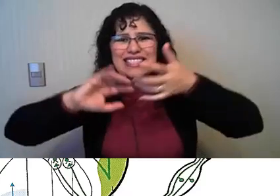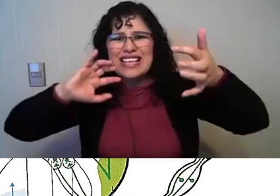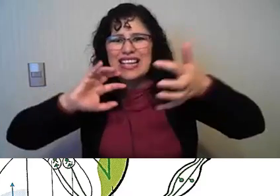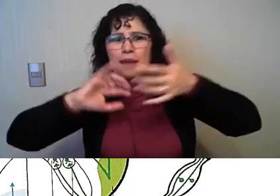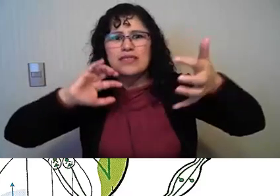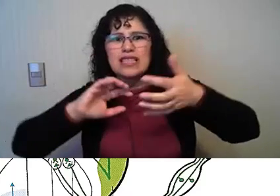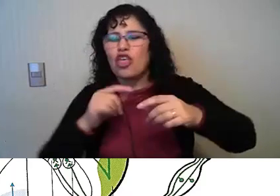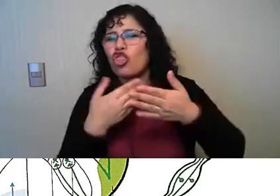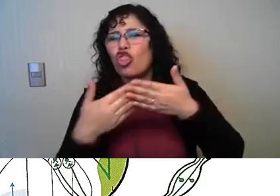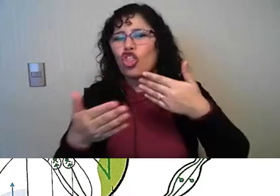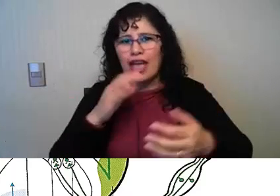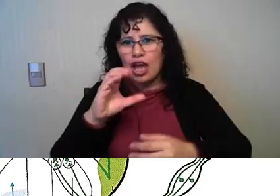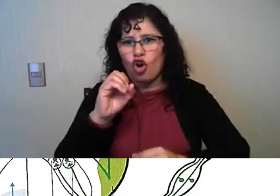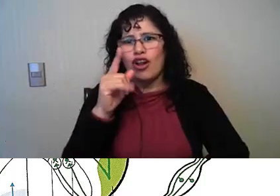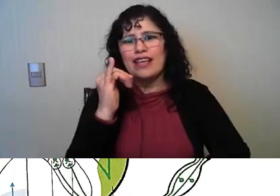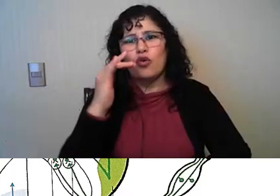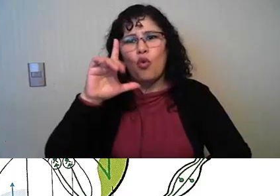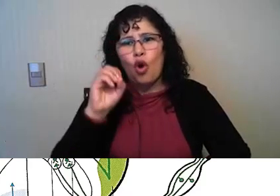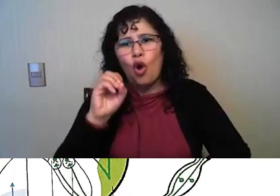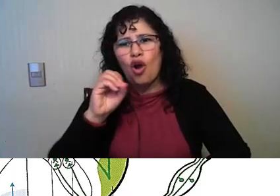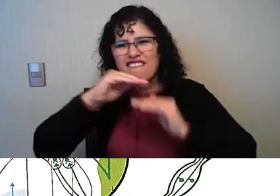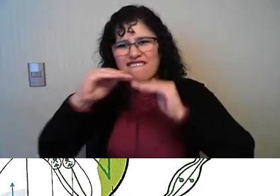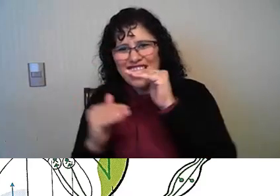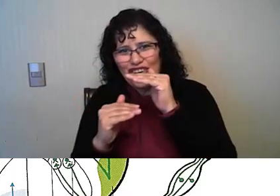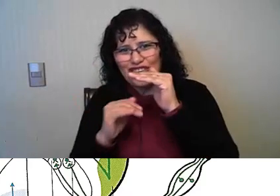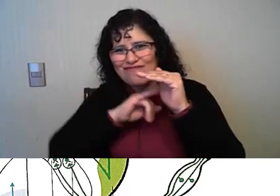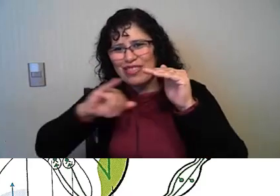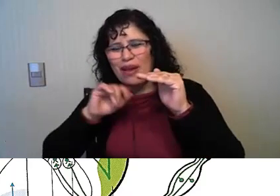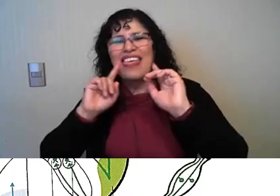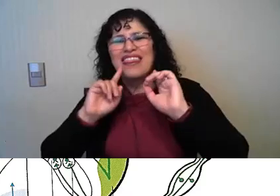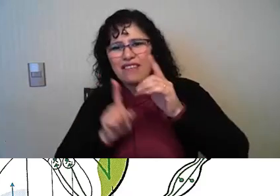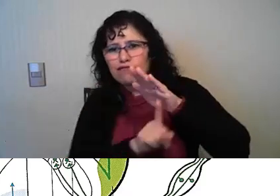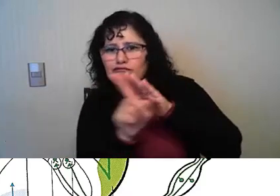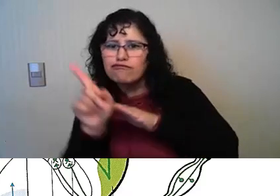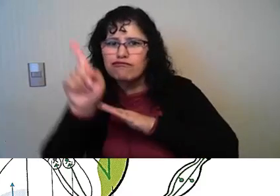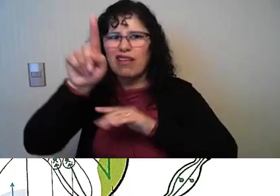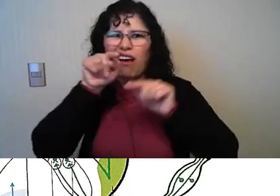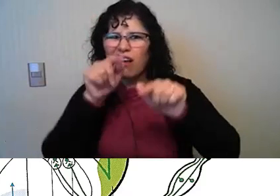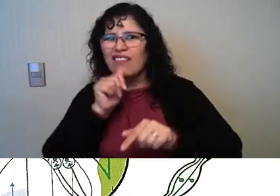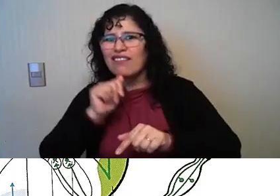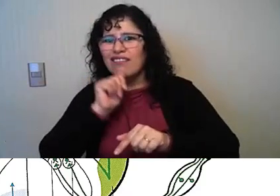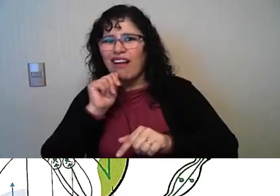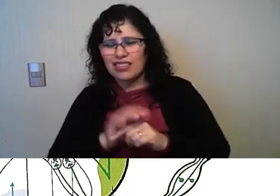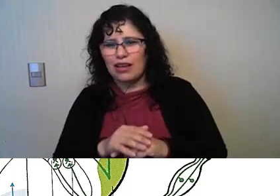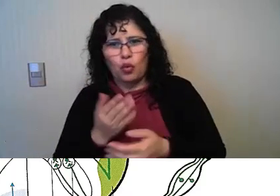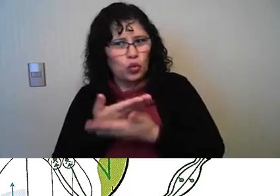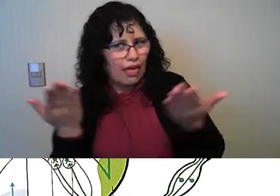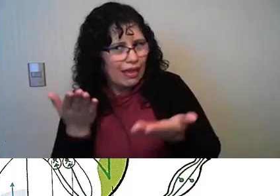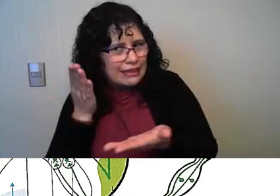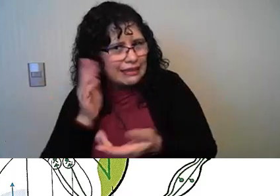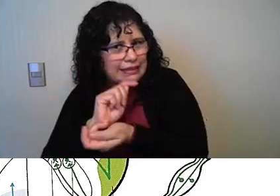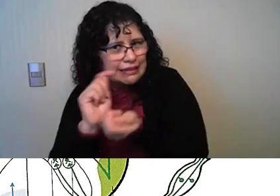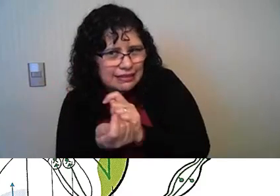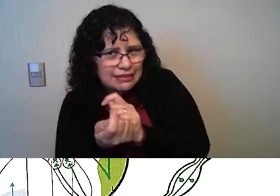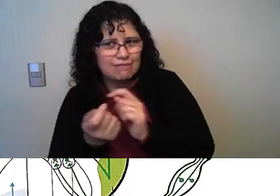y luego debiera ascender, ¿ya? Ese es un detalle que tienen que corregir ustedes.